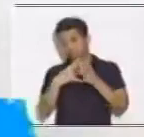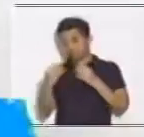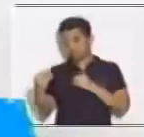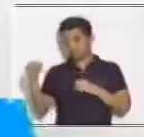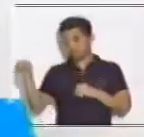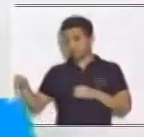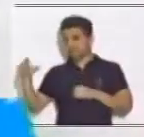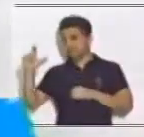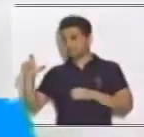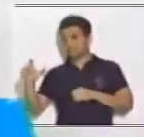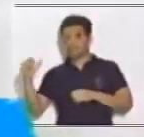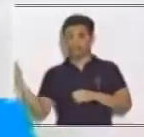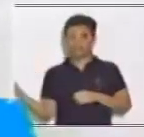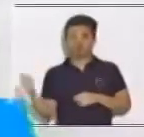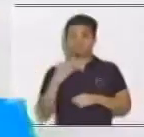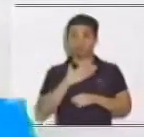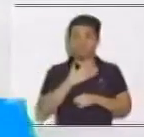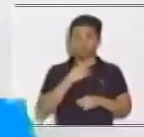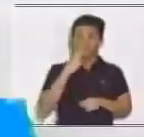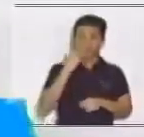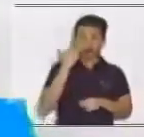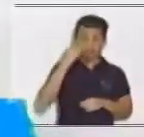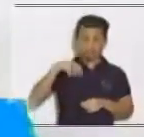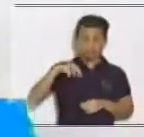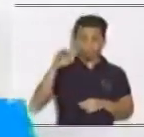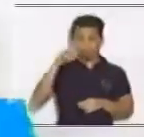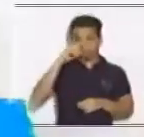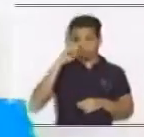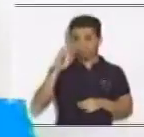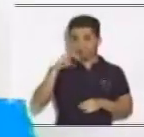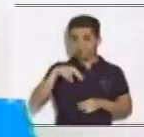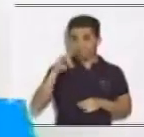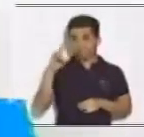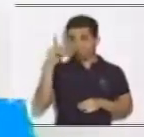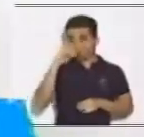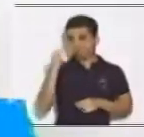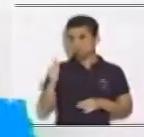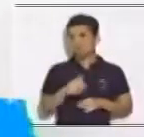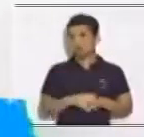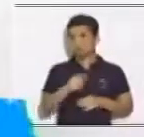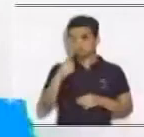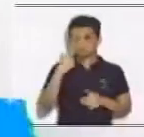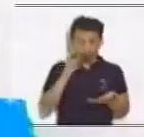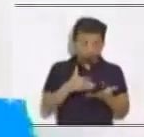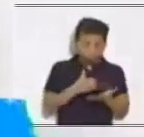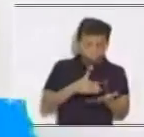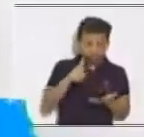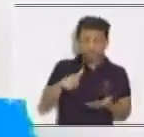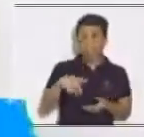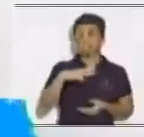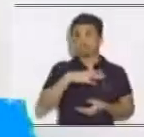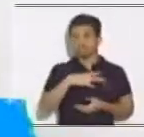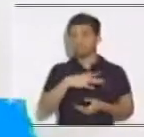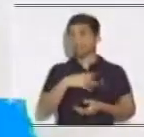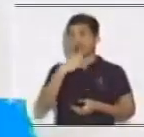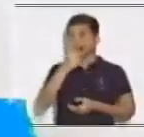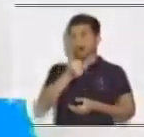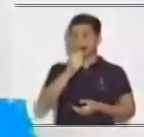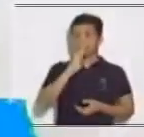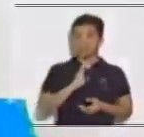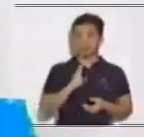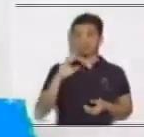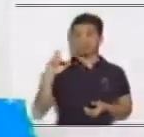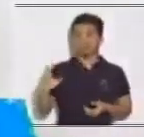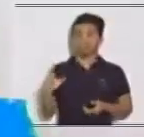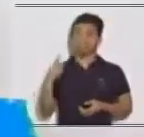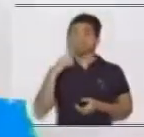C. La C es la hipotenusa. ¿Sí? Si van a los libros, así aparece. A, B y C.